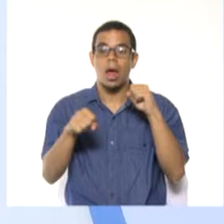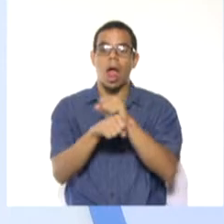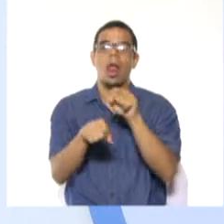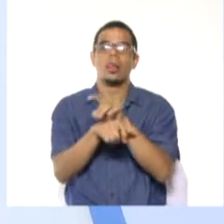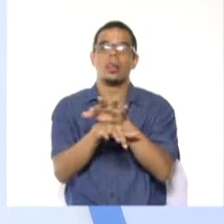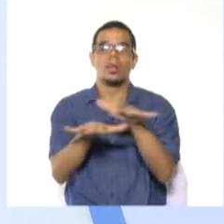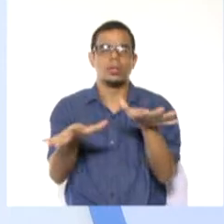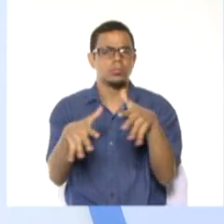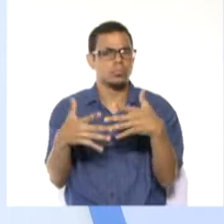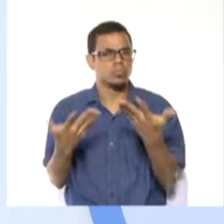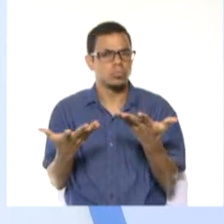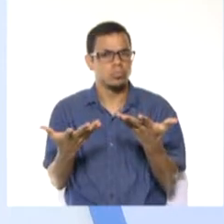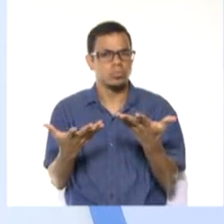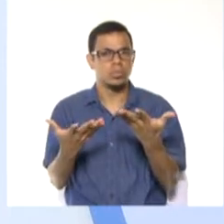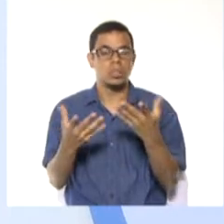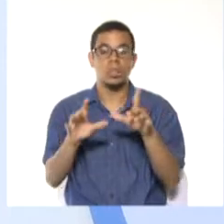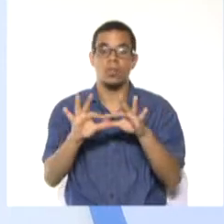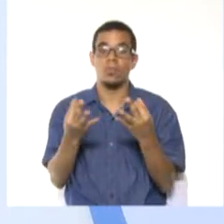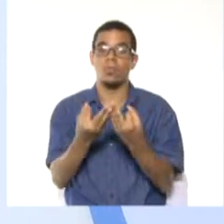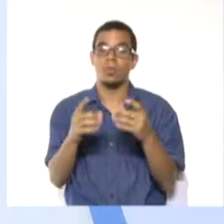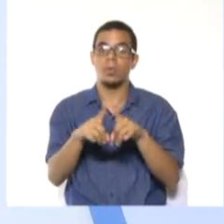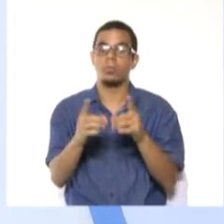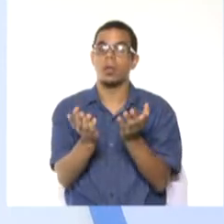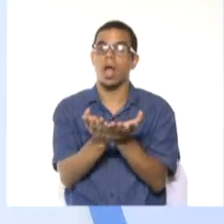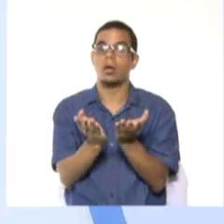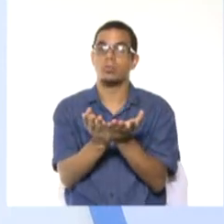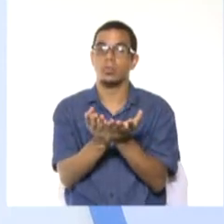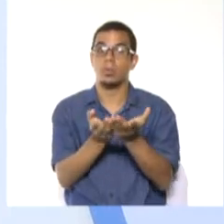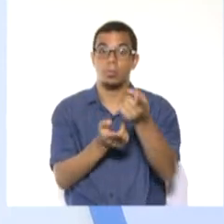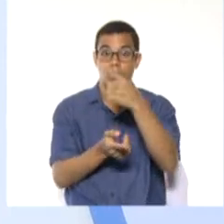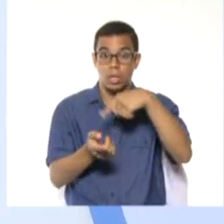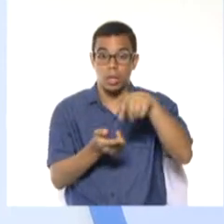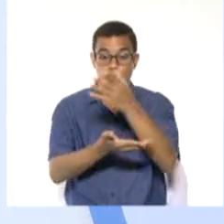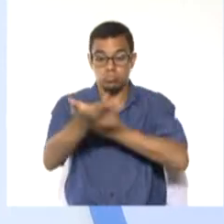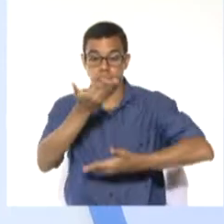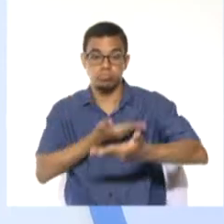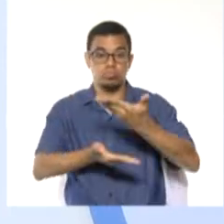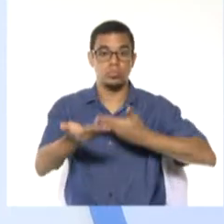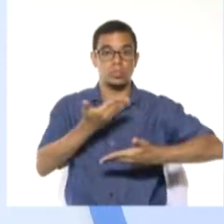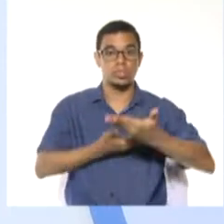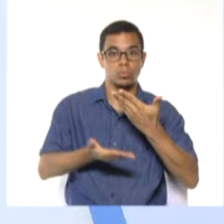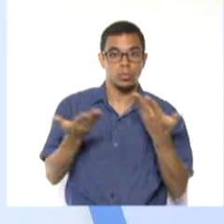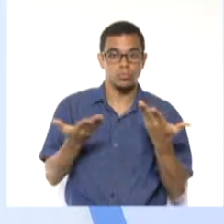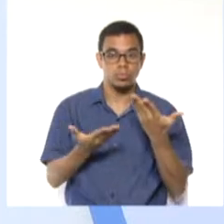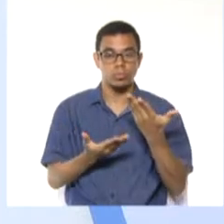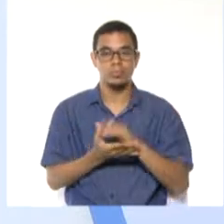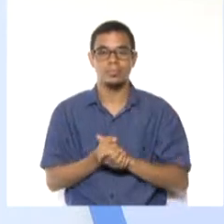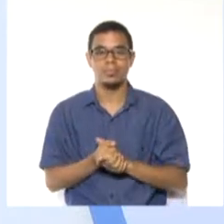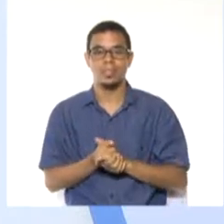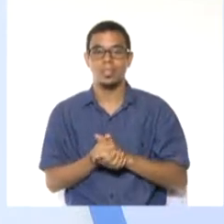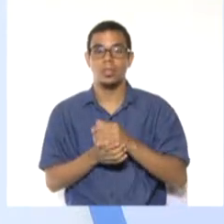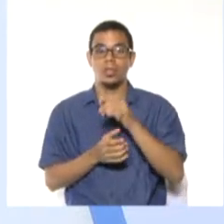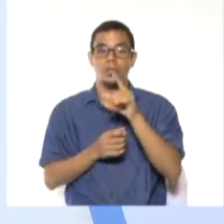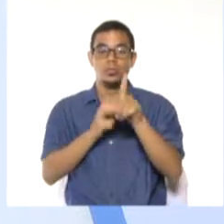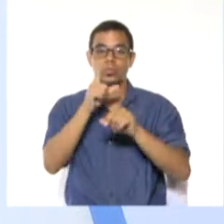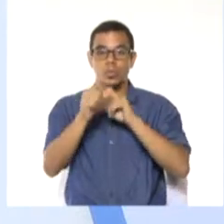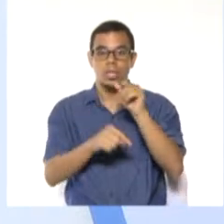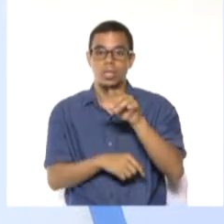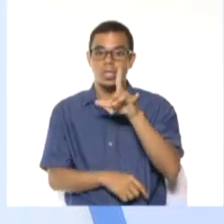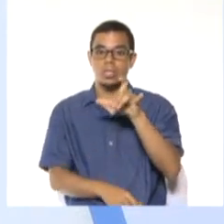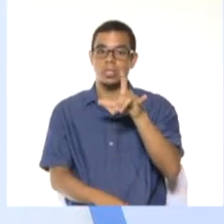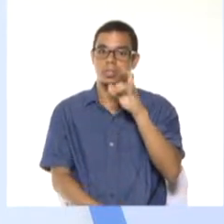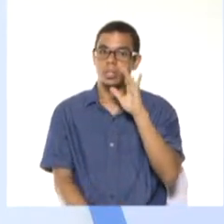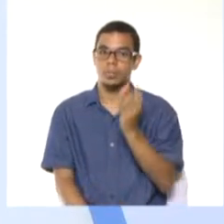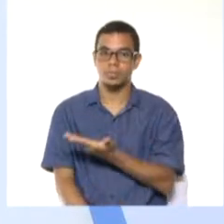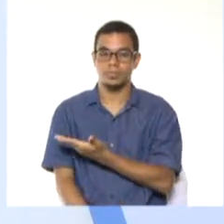disposición las redes sociales de nuestro programa para que así ustedes interactúen con todos nosotros. Por Twitter y por Instagram nos consigues como